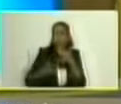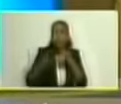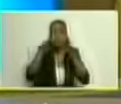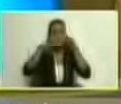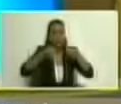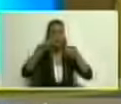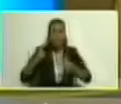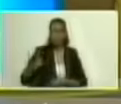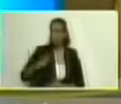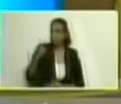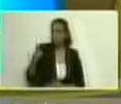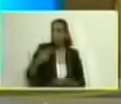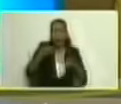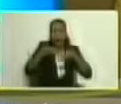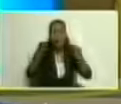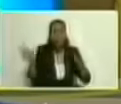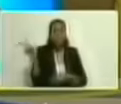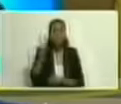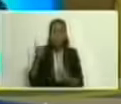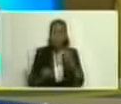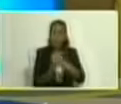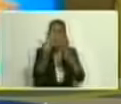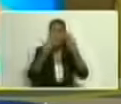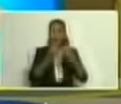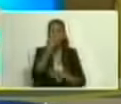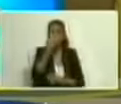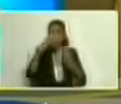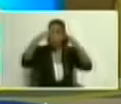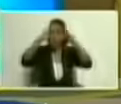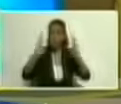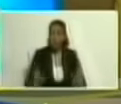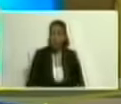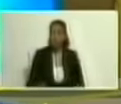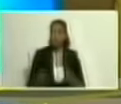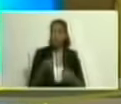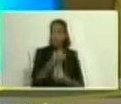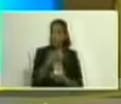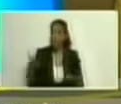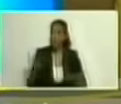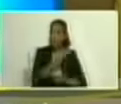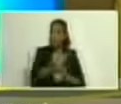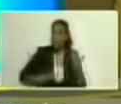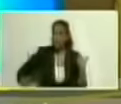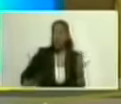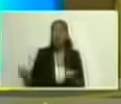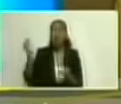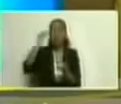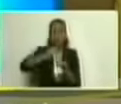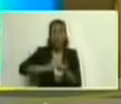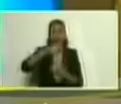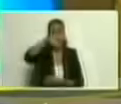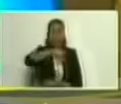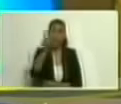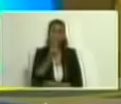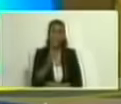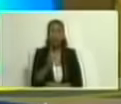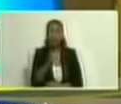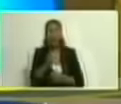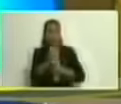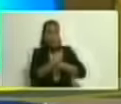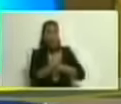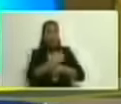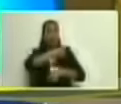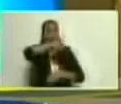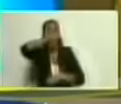siempre, las puertas del Palacio de Miraflores están abiertas para que venga Volker Trott, para que mande a José